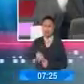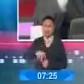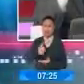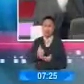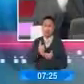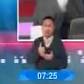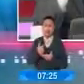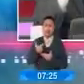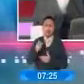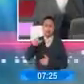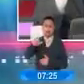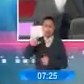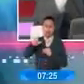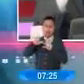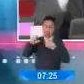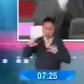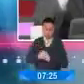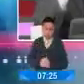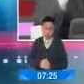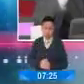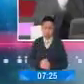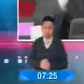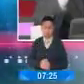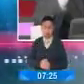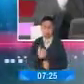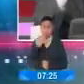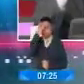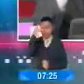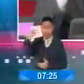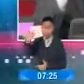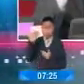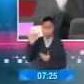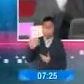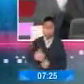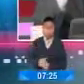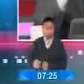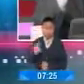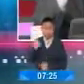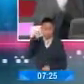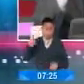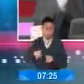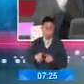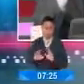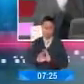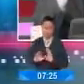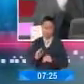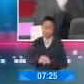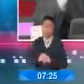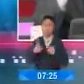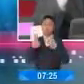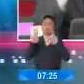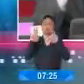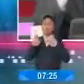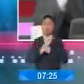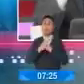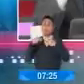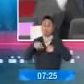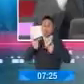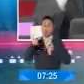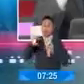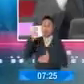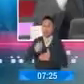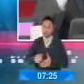benefició de la diferencia. Esto no es un asunto político, no es un asunto de acuerdos, es un asunto que tiene que ser